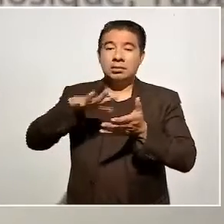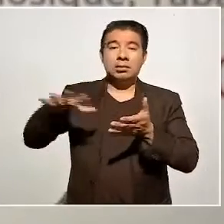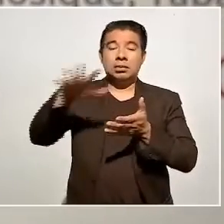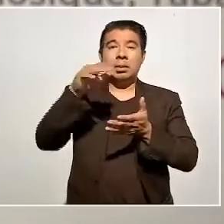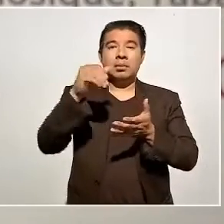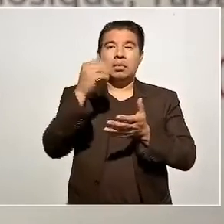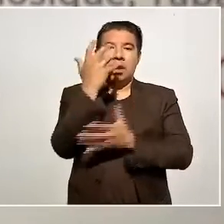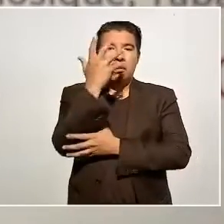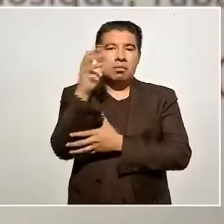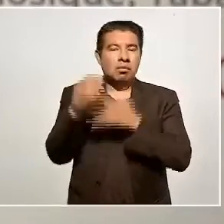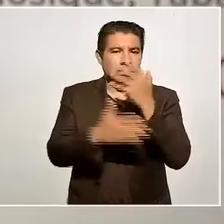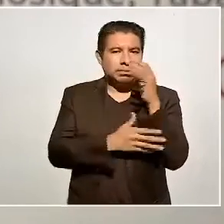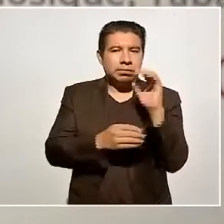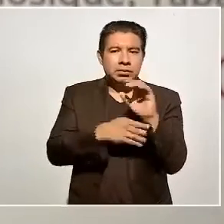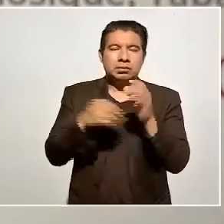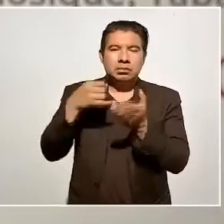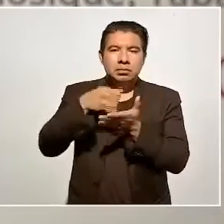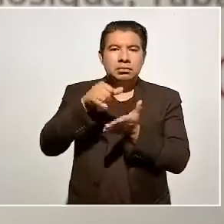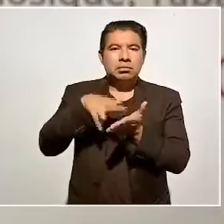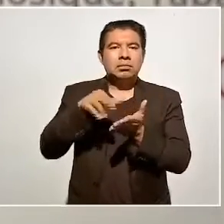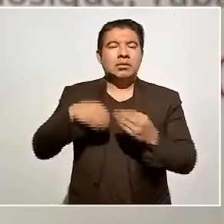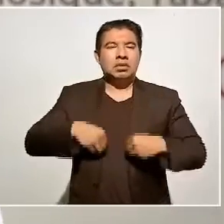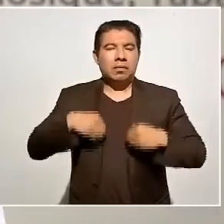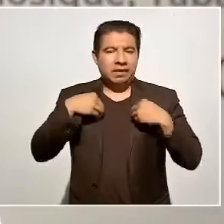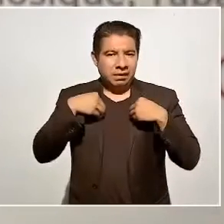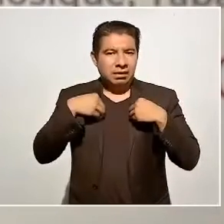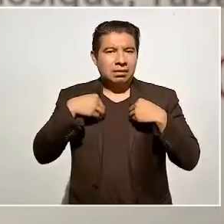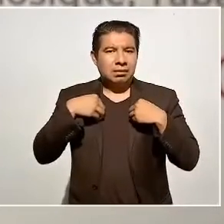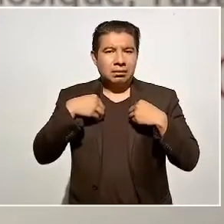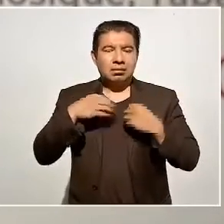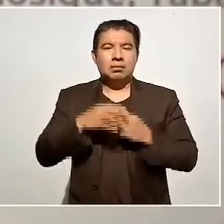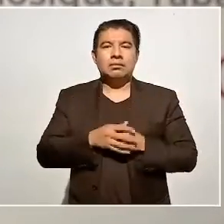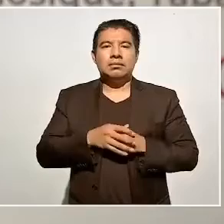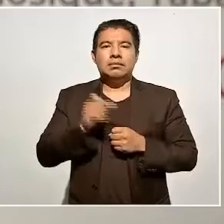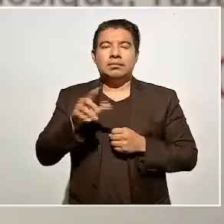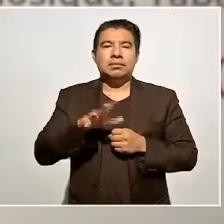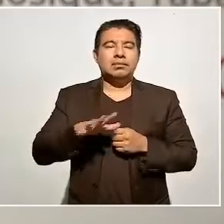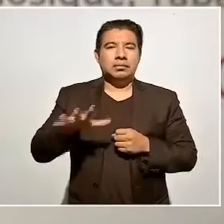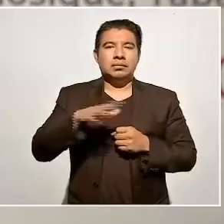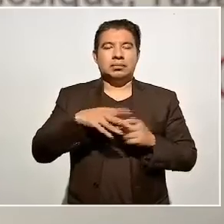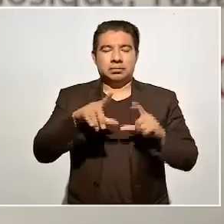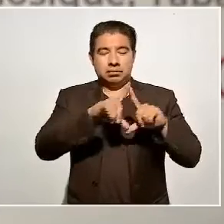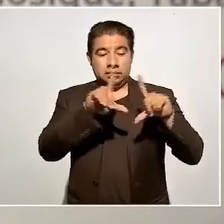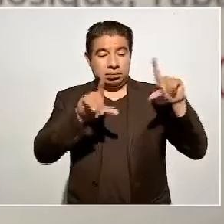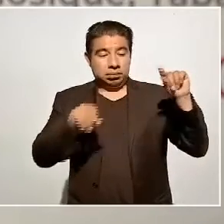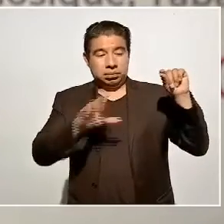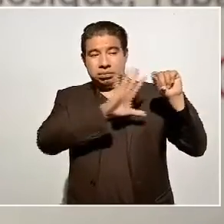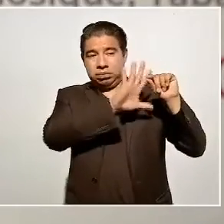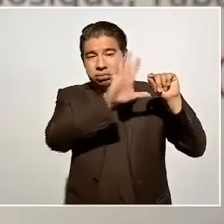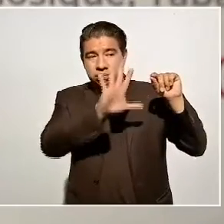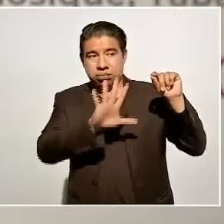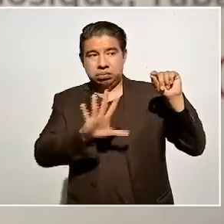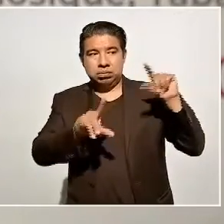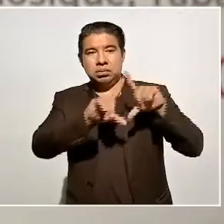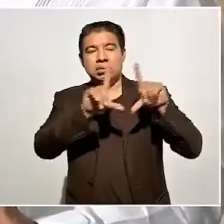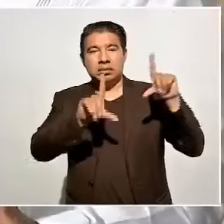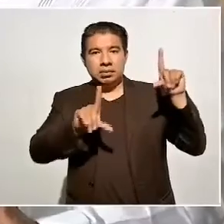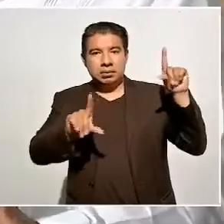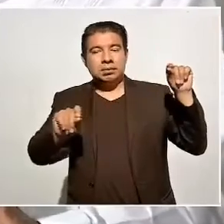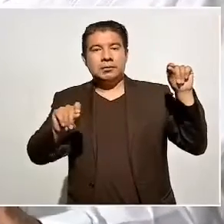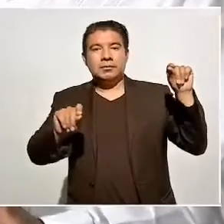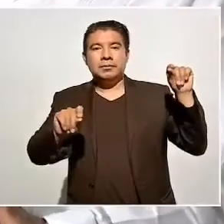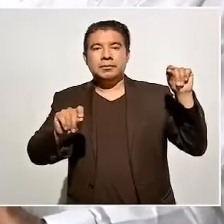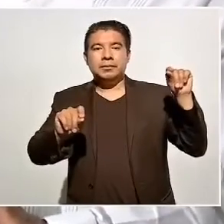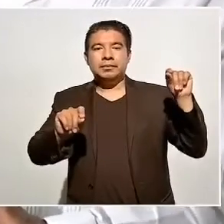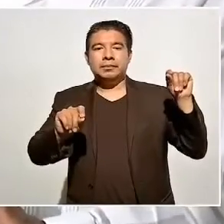se está llevando a cabo a lo largo y a lo ancho